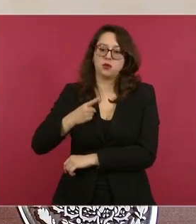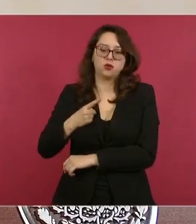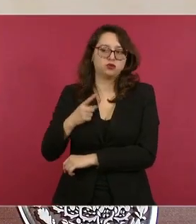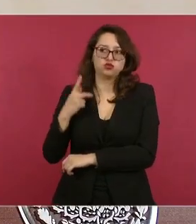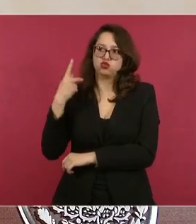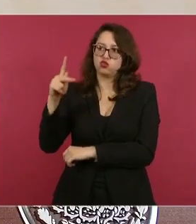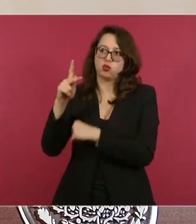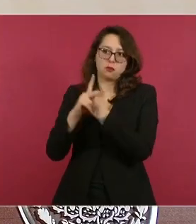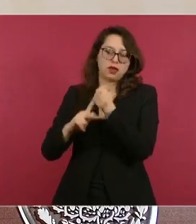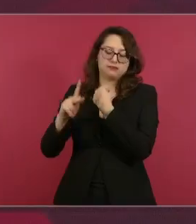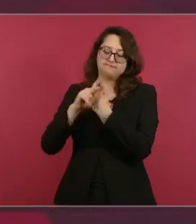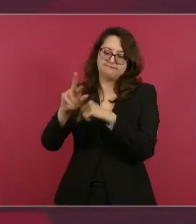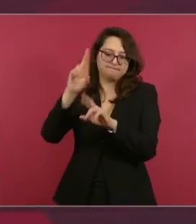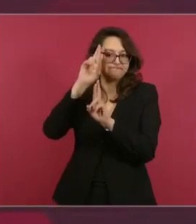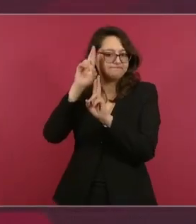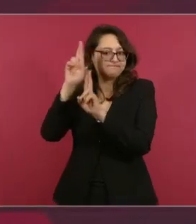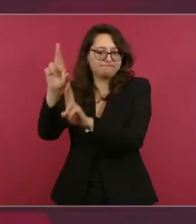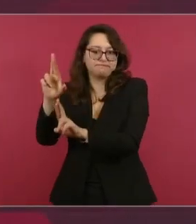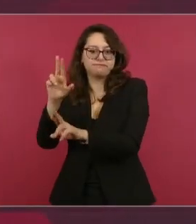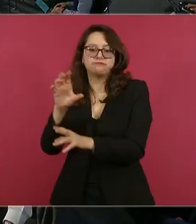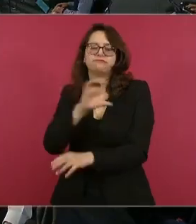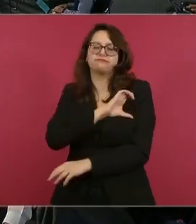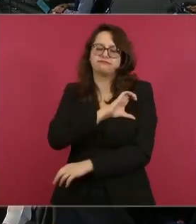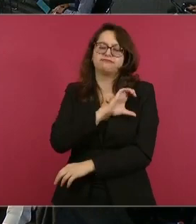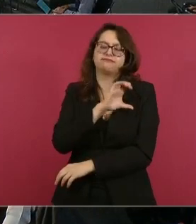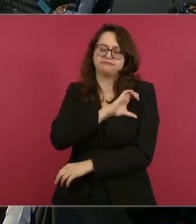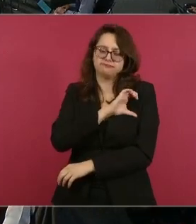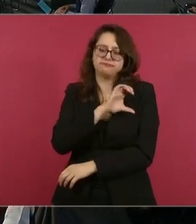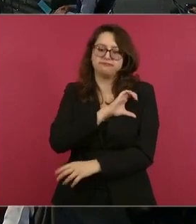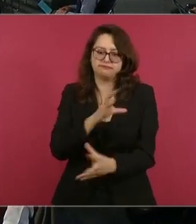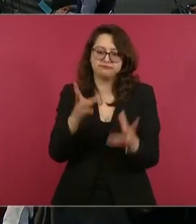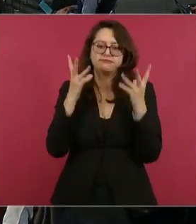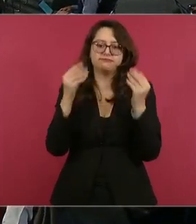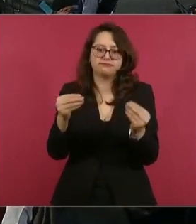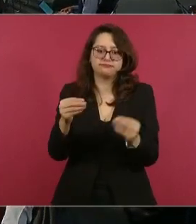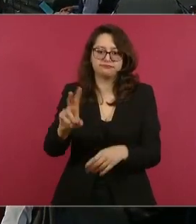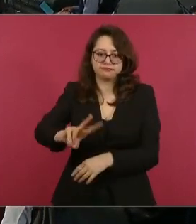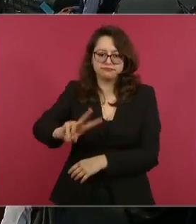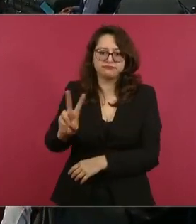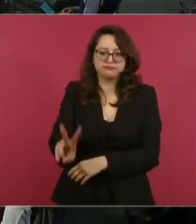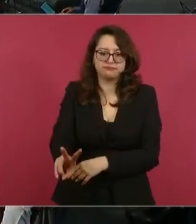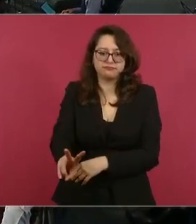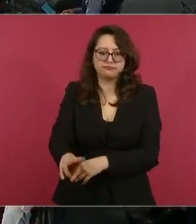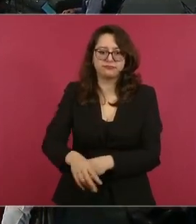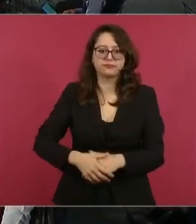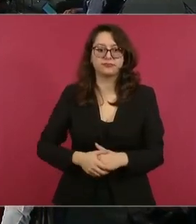pero queremos mucho al pueblo español, mucho, mucho, mucho.